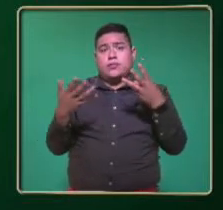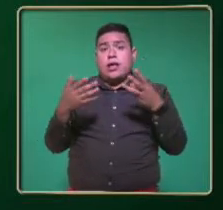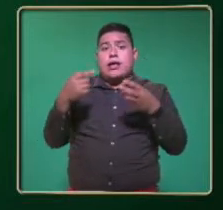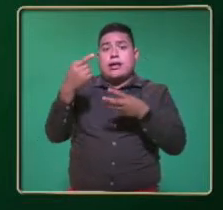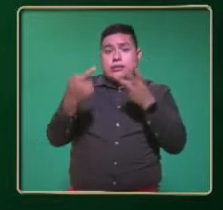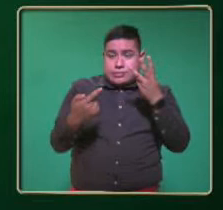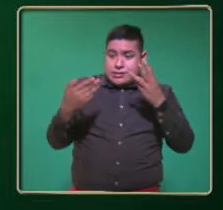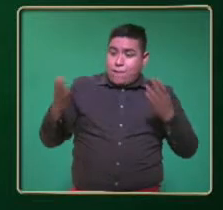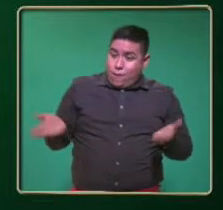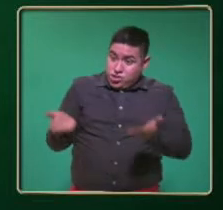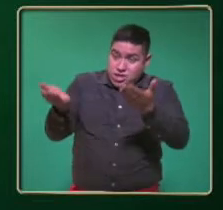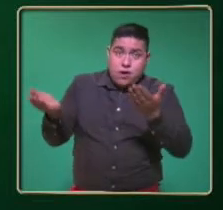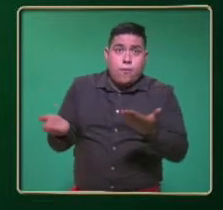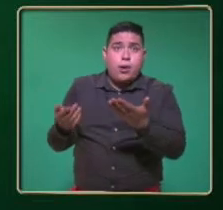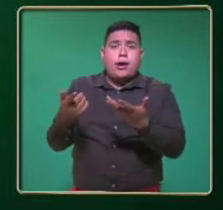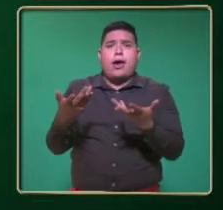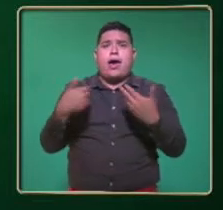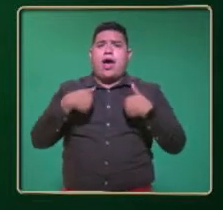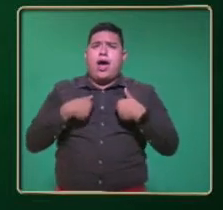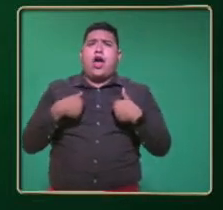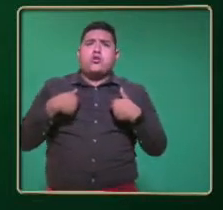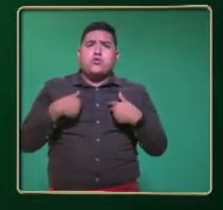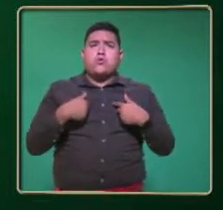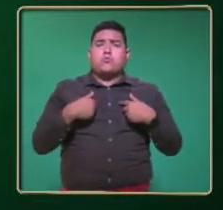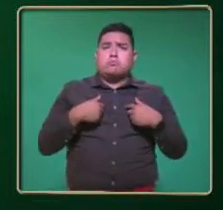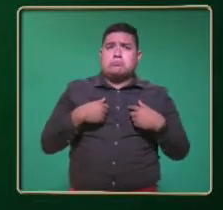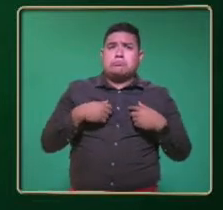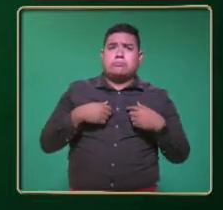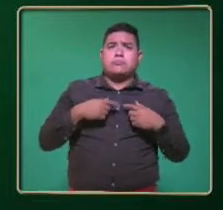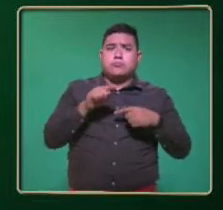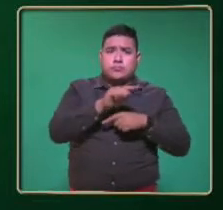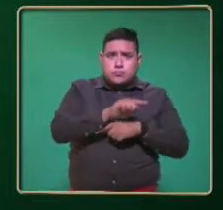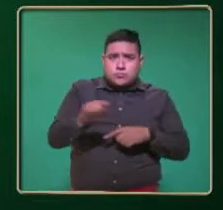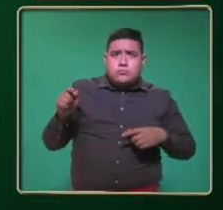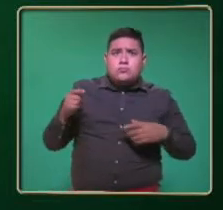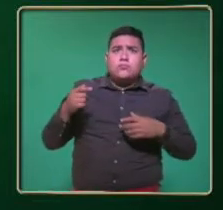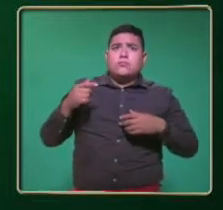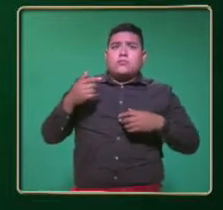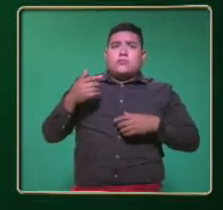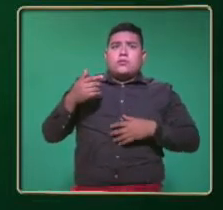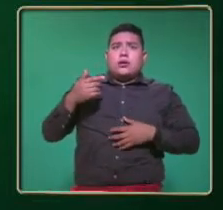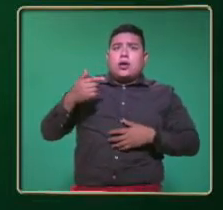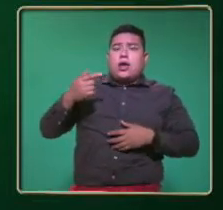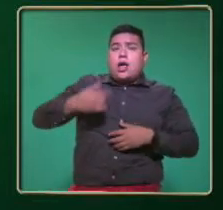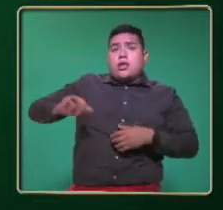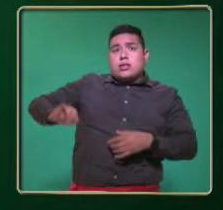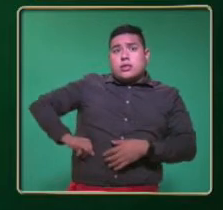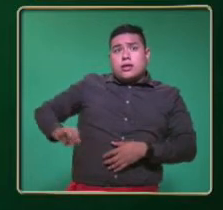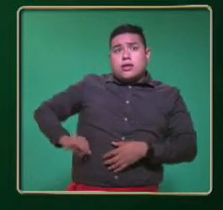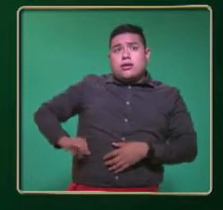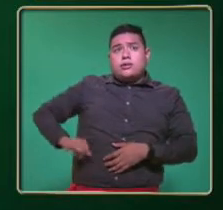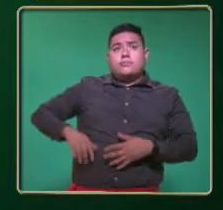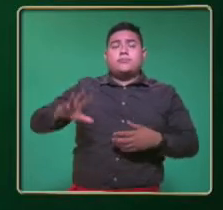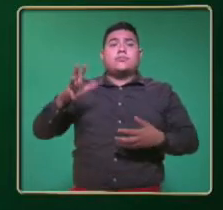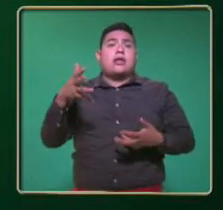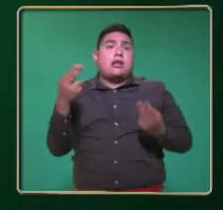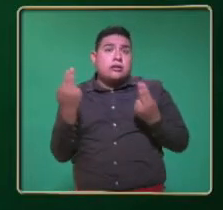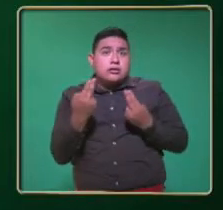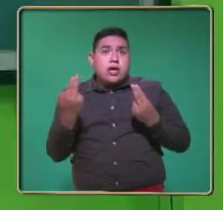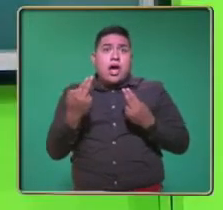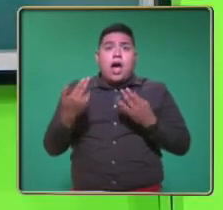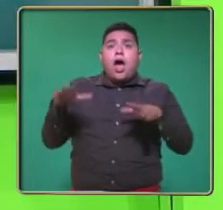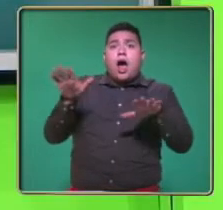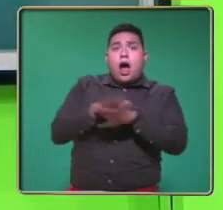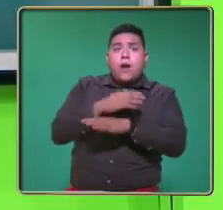nos hacen tener una mayor amplitud en cuanto a los intereses, a las necesidades, a nuevos